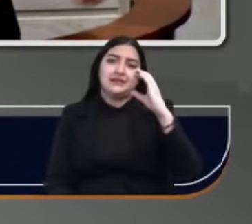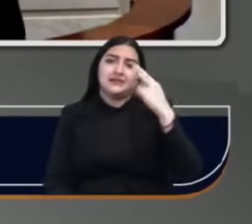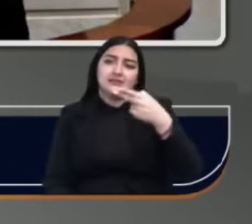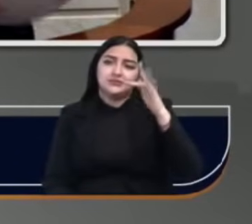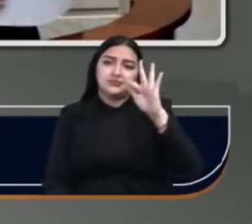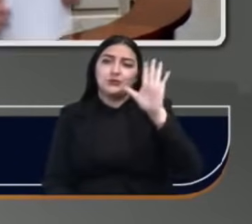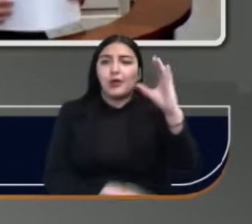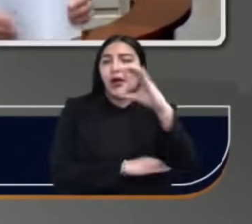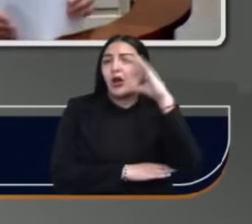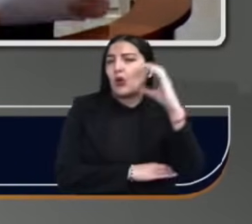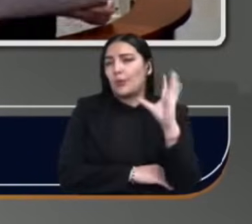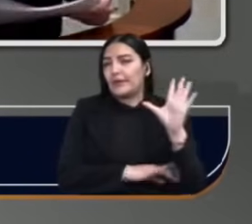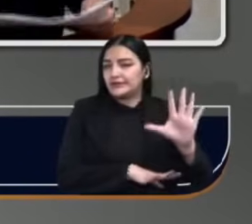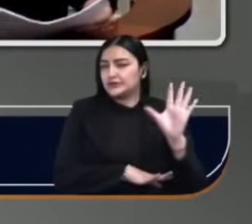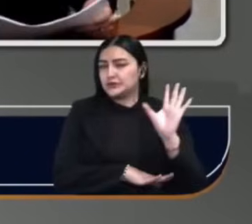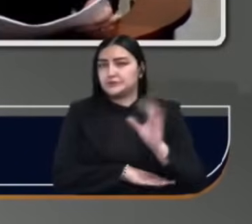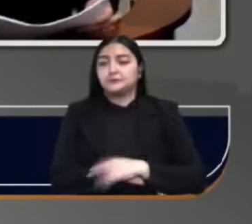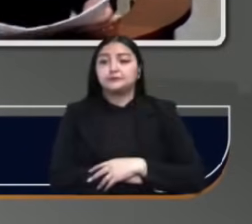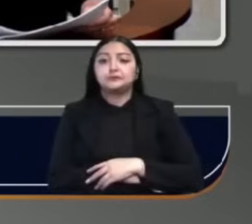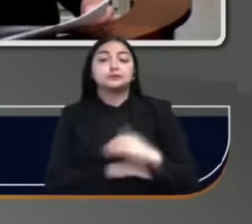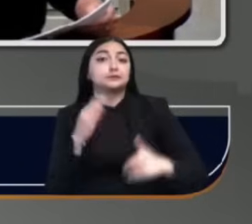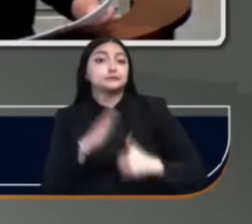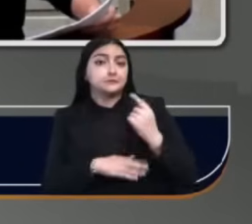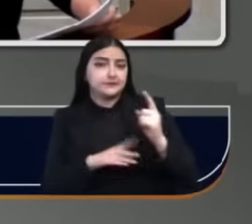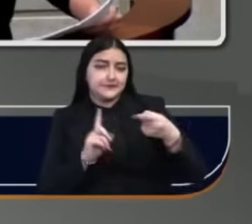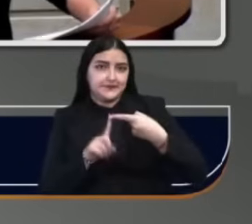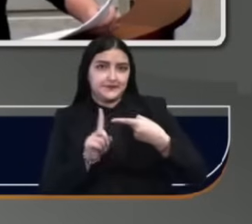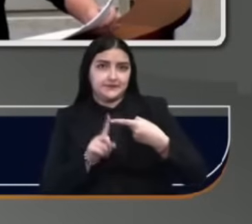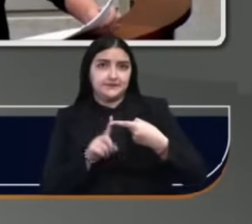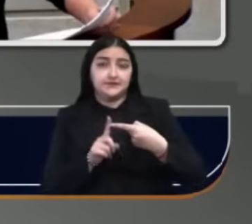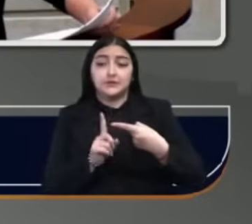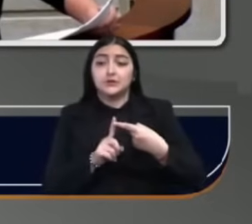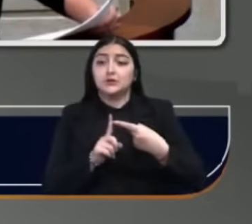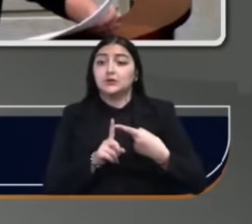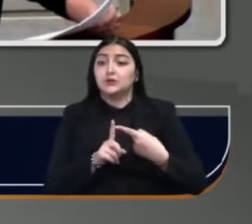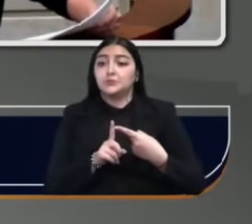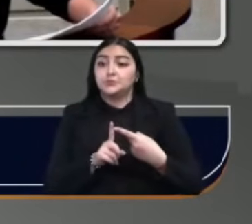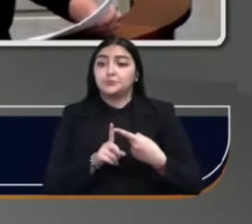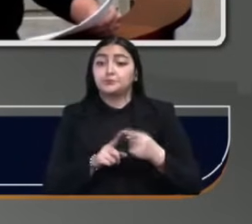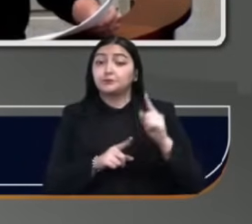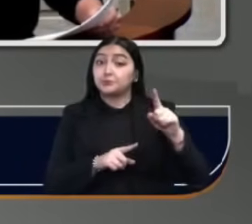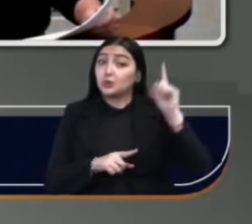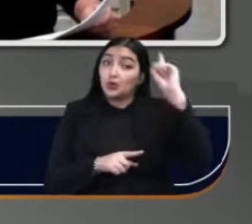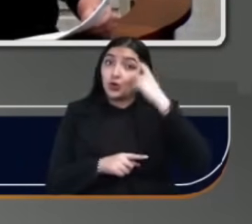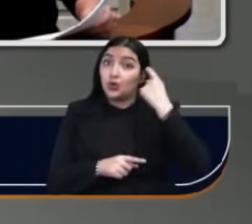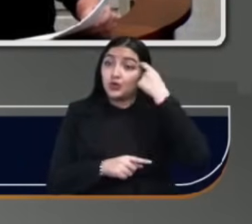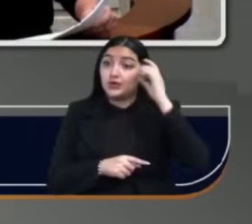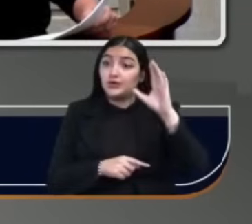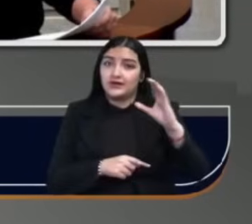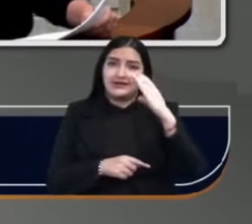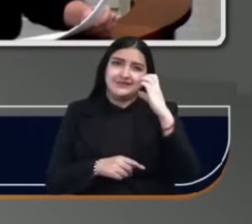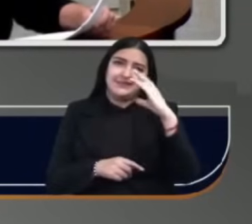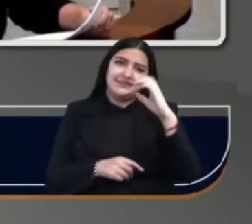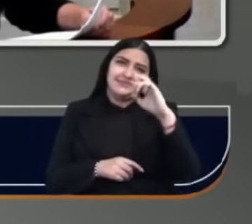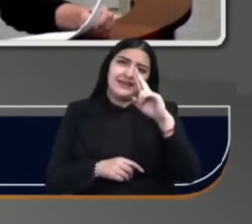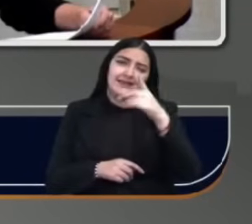vamos a ver. Entonces, vamos a partir por lo primero, la adecuación del Estado. Durante el gobierno de César